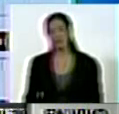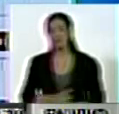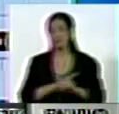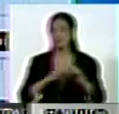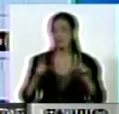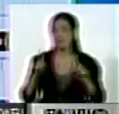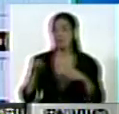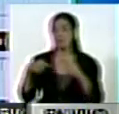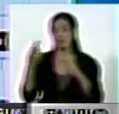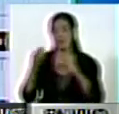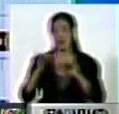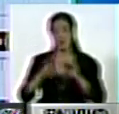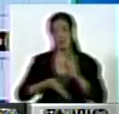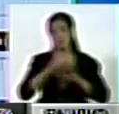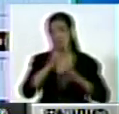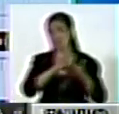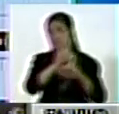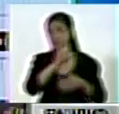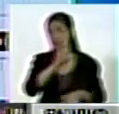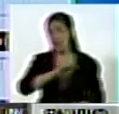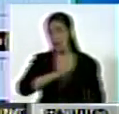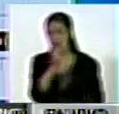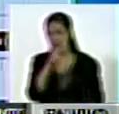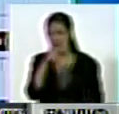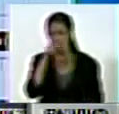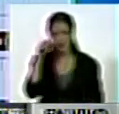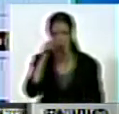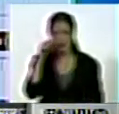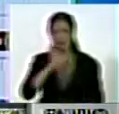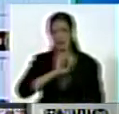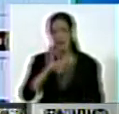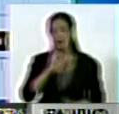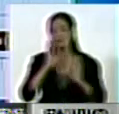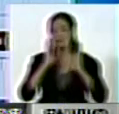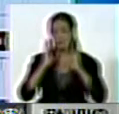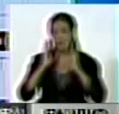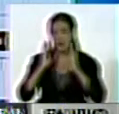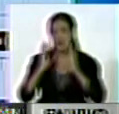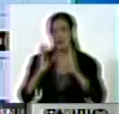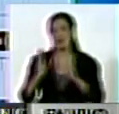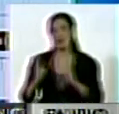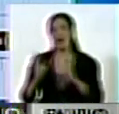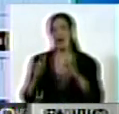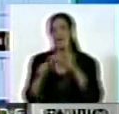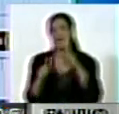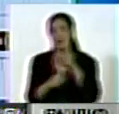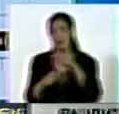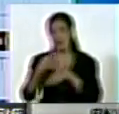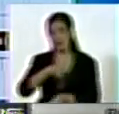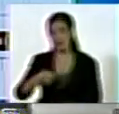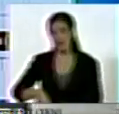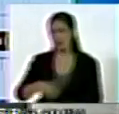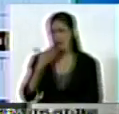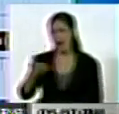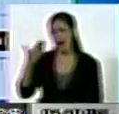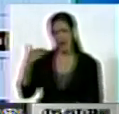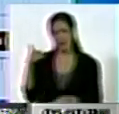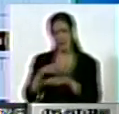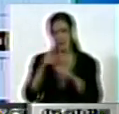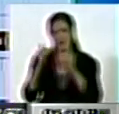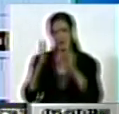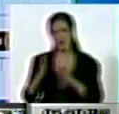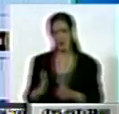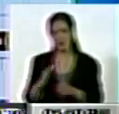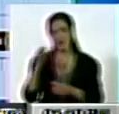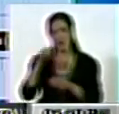Inmediatamente después que sale la DEA, y justamente en el periodo cuando nuestro vicepresidente estaba al frente de